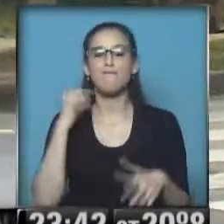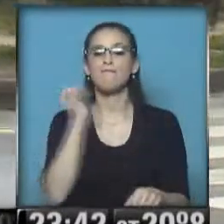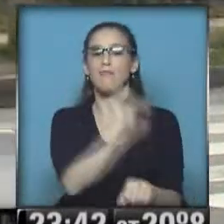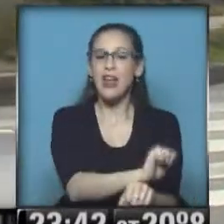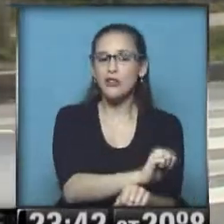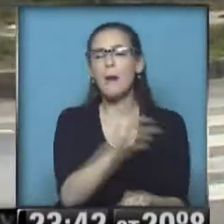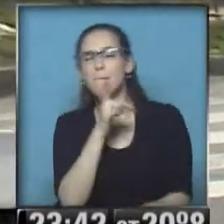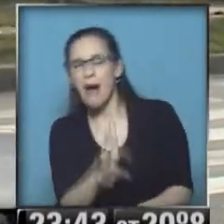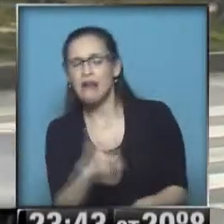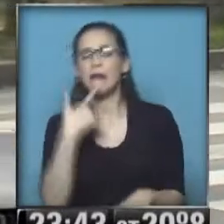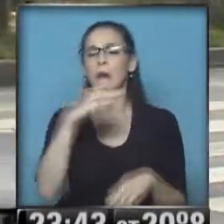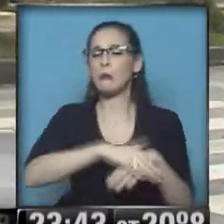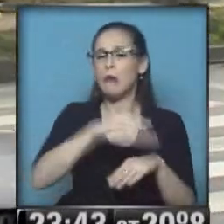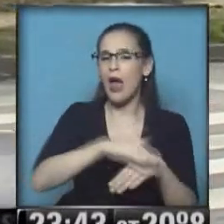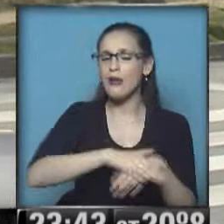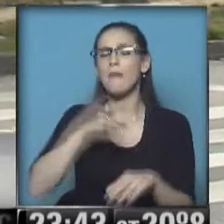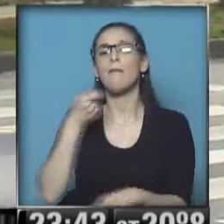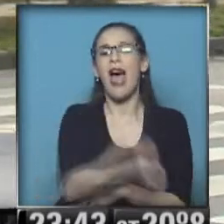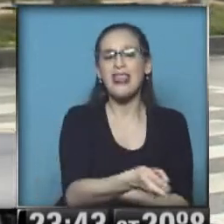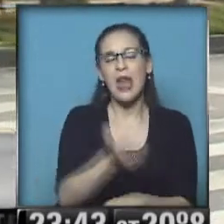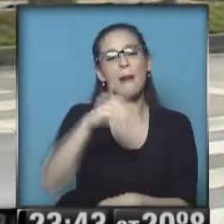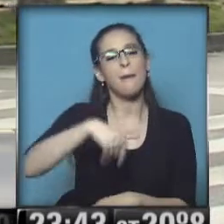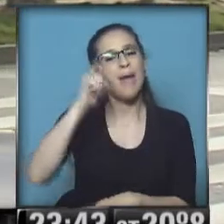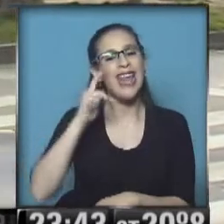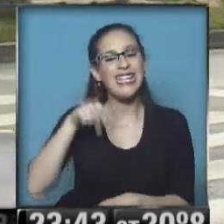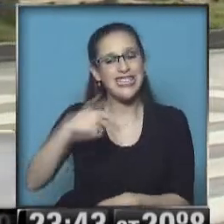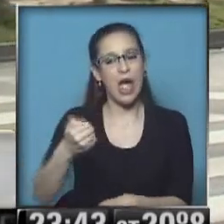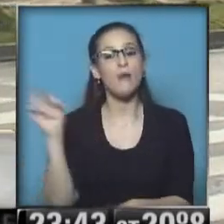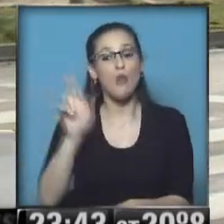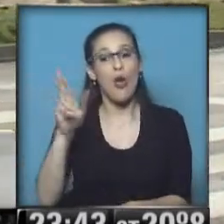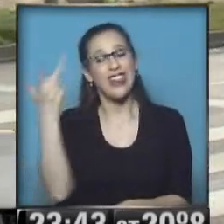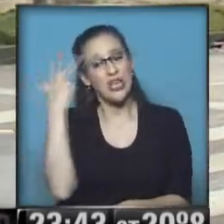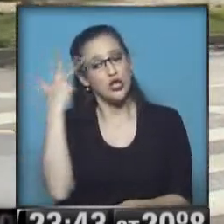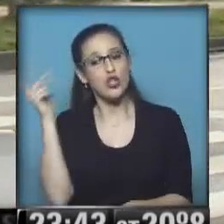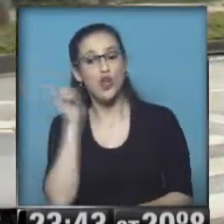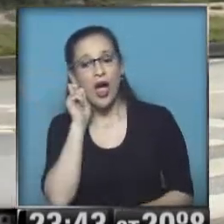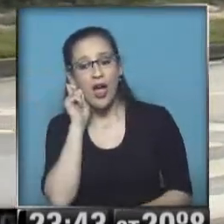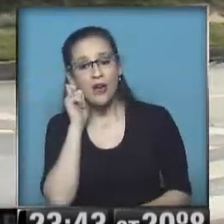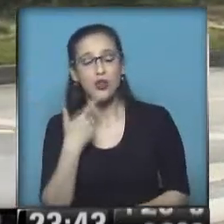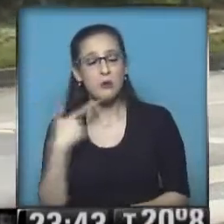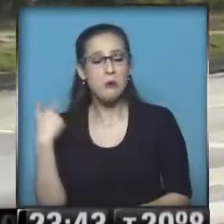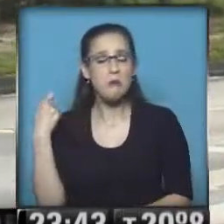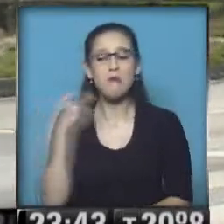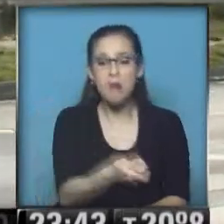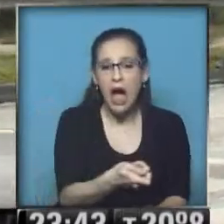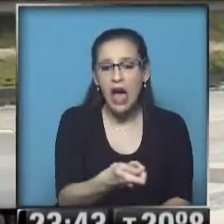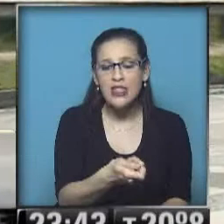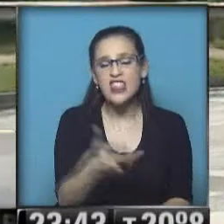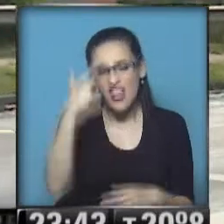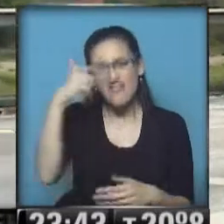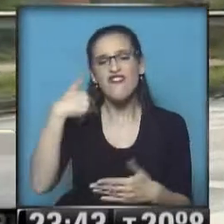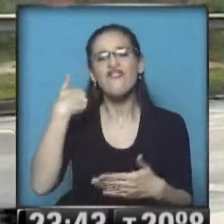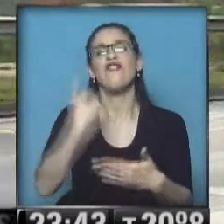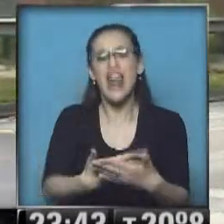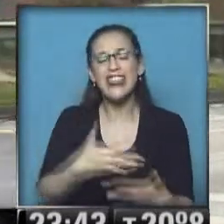responsable del crimen de Melina López, la joven de 18 años que fue asesinada durante un asalto frente al asentamiento